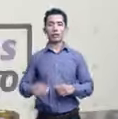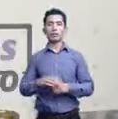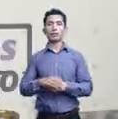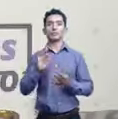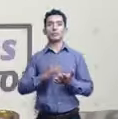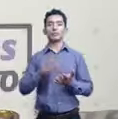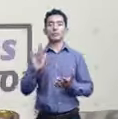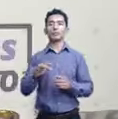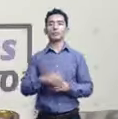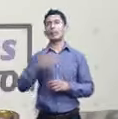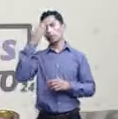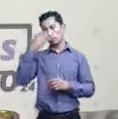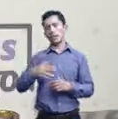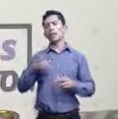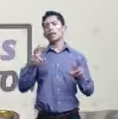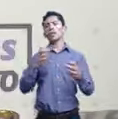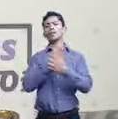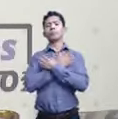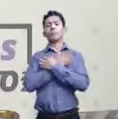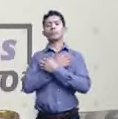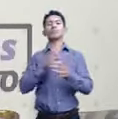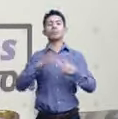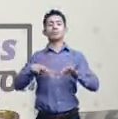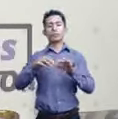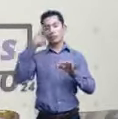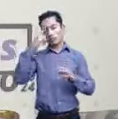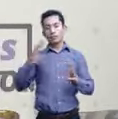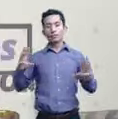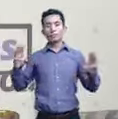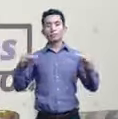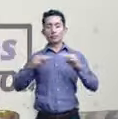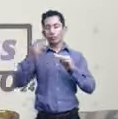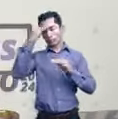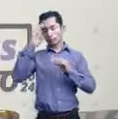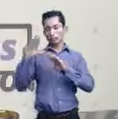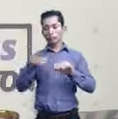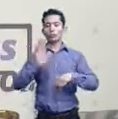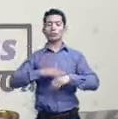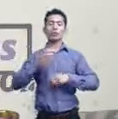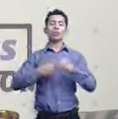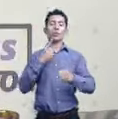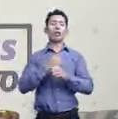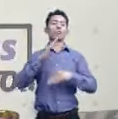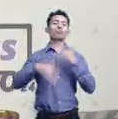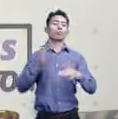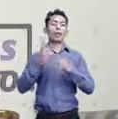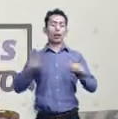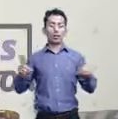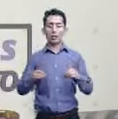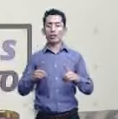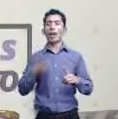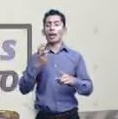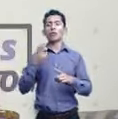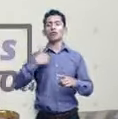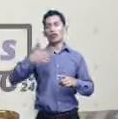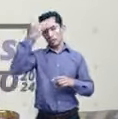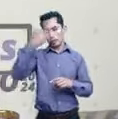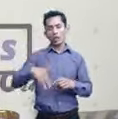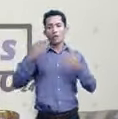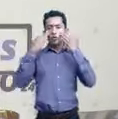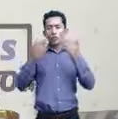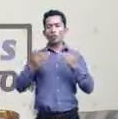Gracias. Sabemos que la educación es la base para formar misquiahualenses con mayor oportunidad de desarrollo. Eso lo sé y